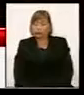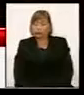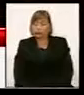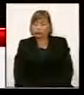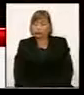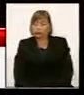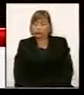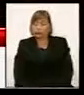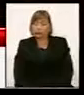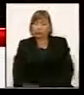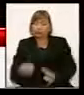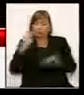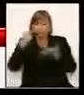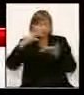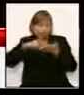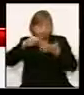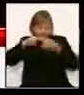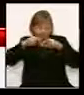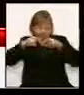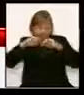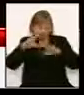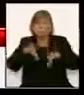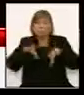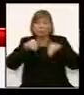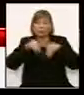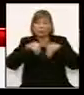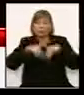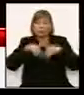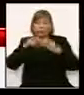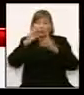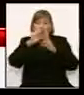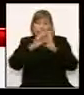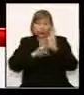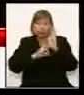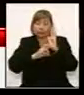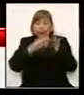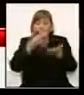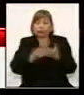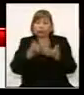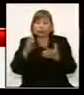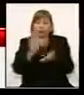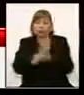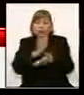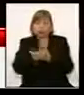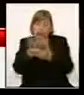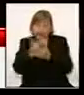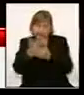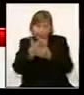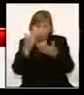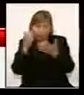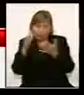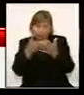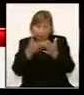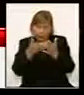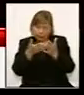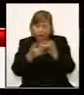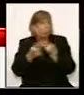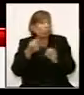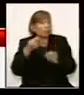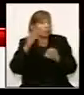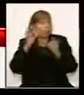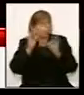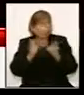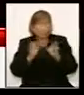de revisar y aprobar los proyectos o los expedientes de estudios definitivos que se realicen en